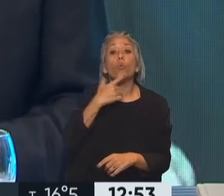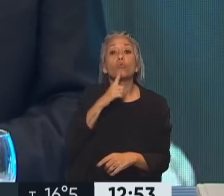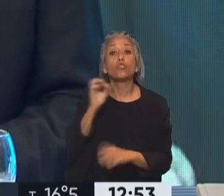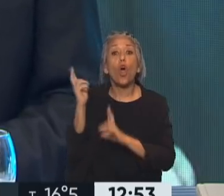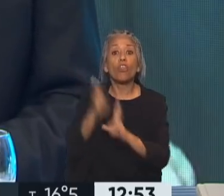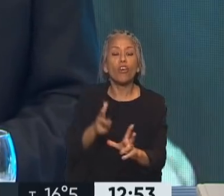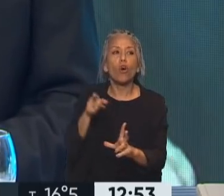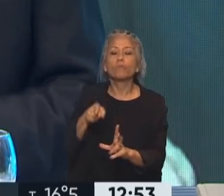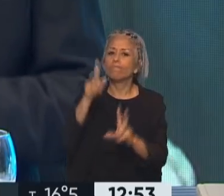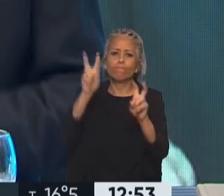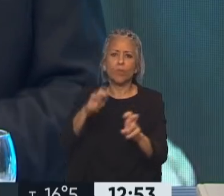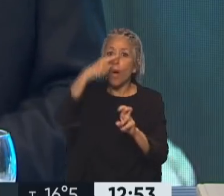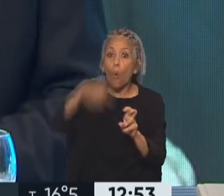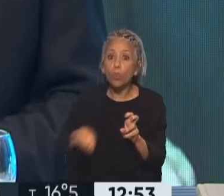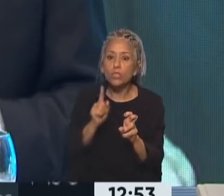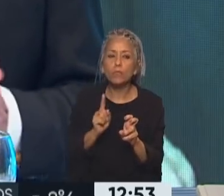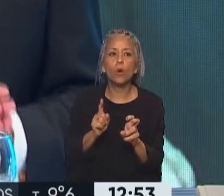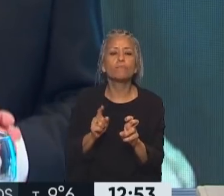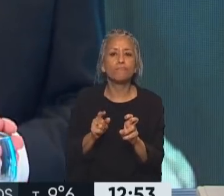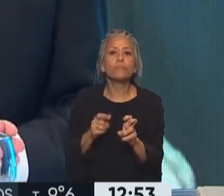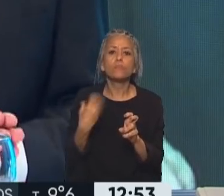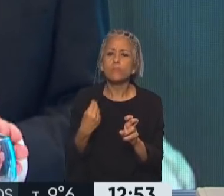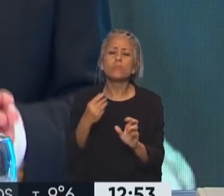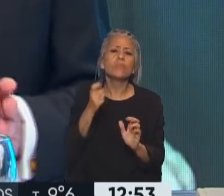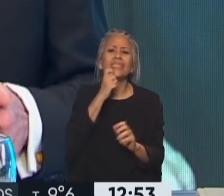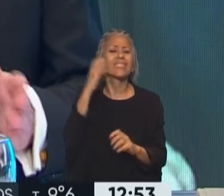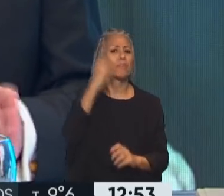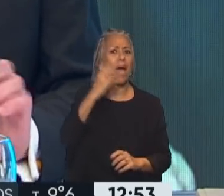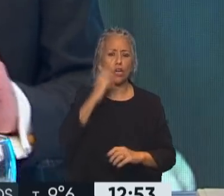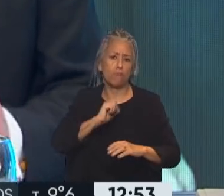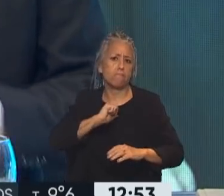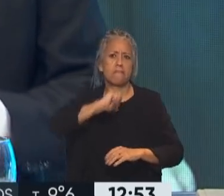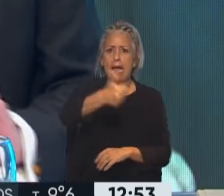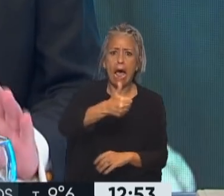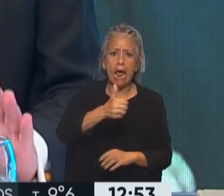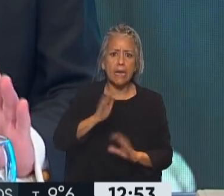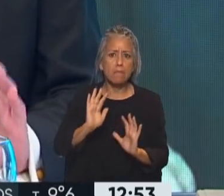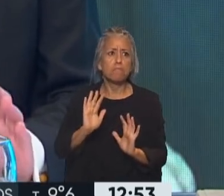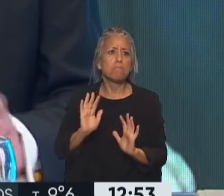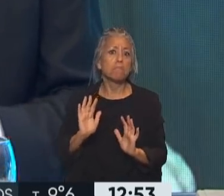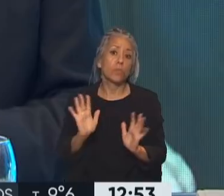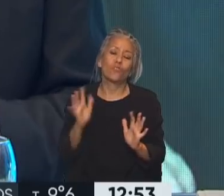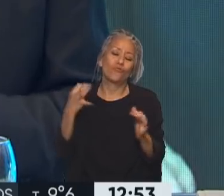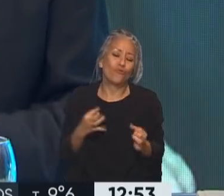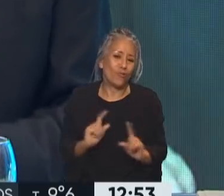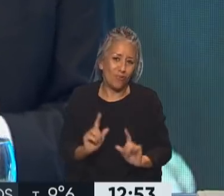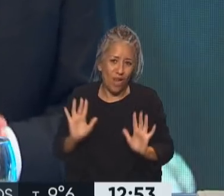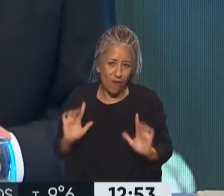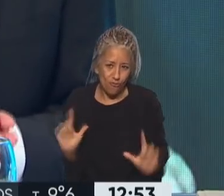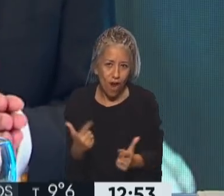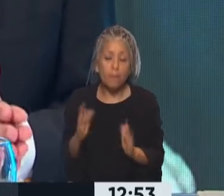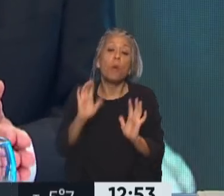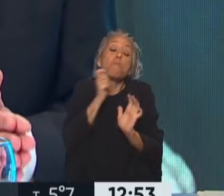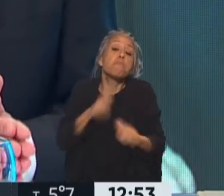ahí hay una última cuestión que más allá de que se imponga Macron, supongamos, lo cual no está asegurado, pero en el caso